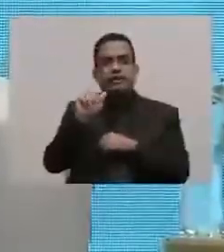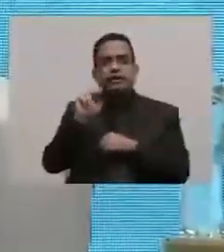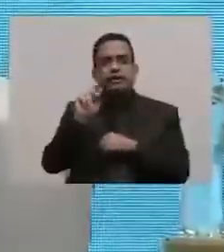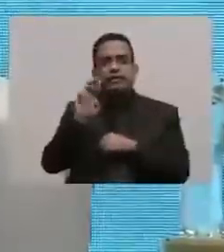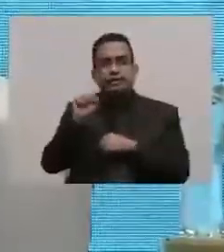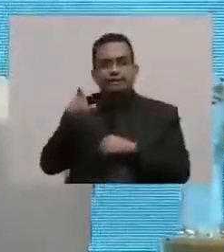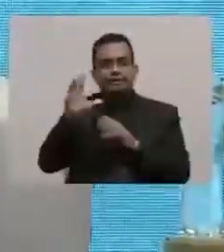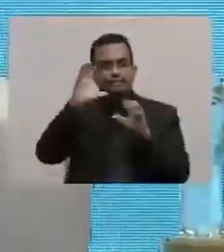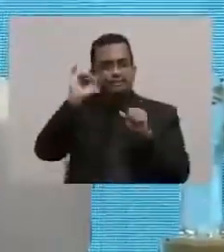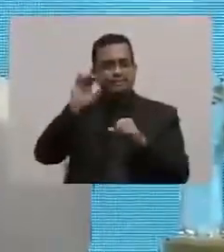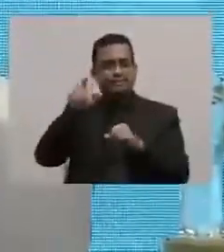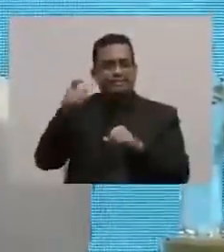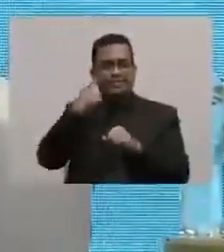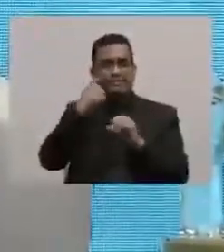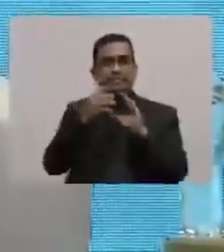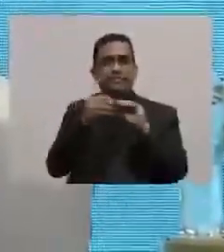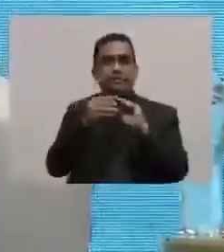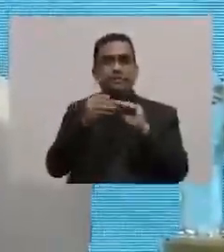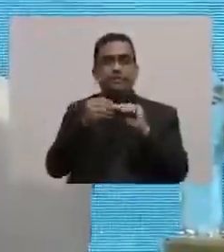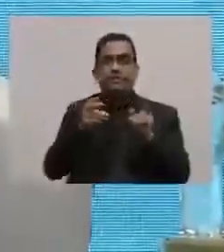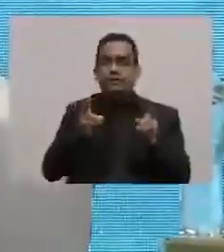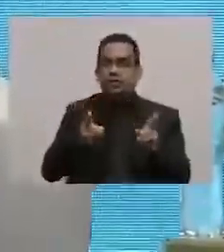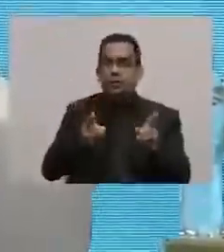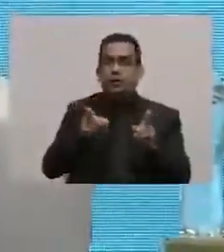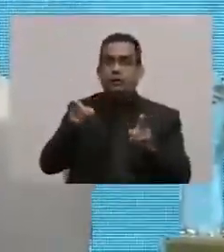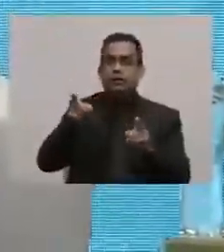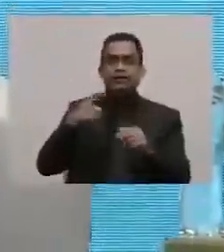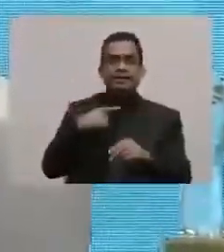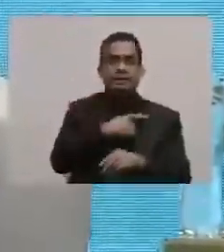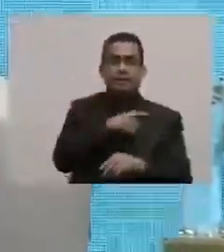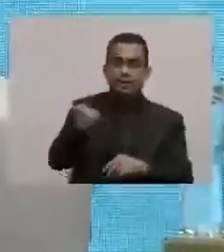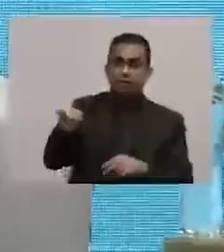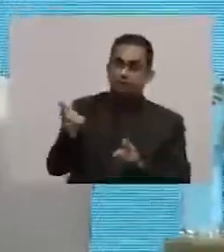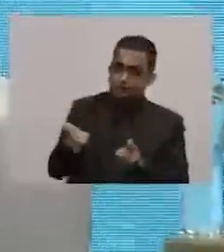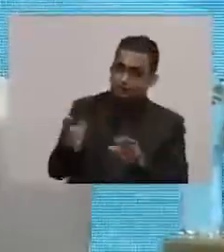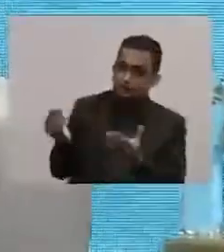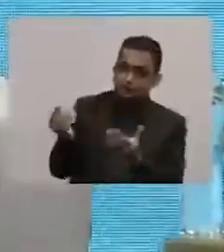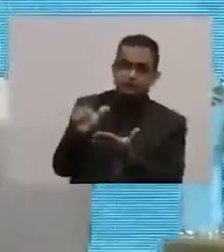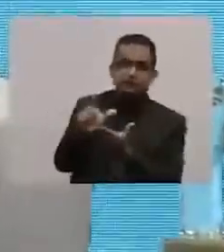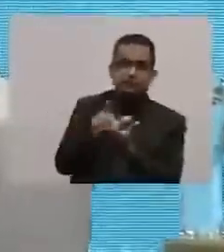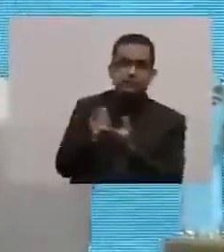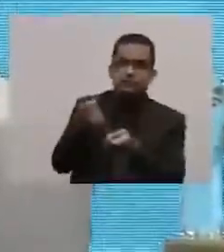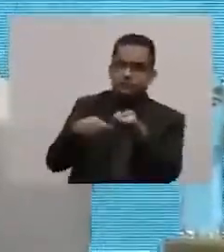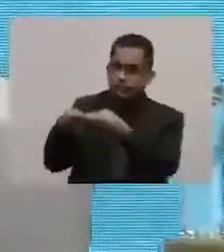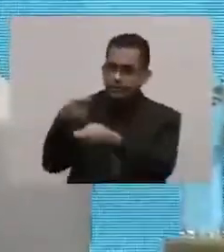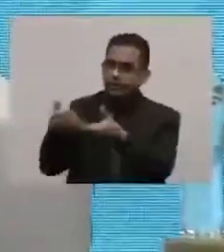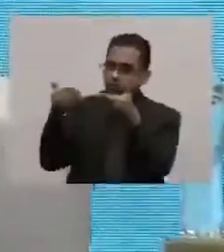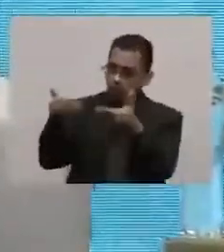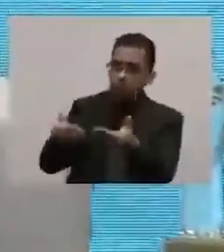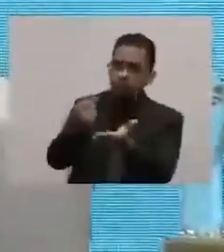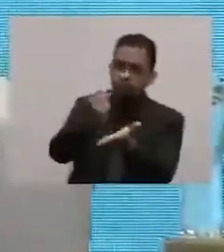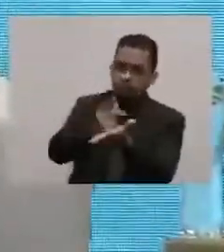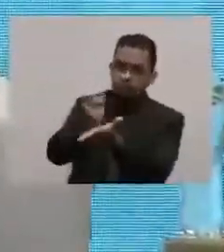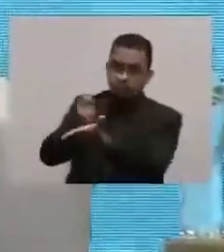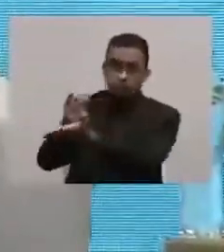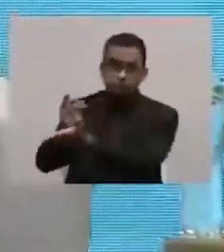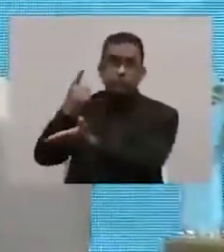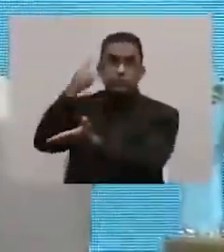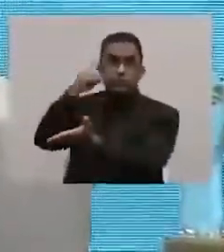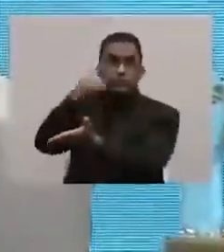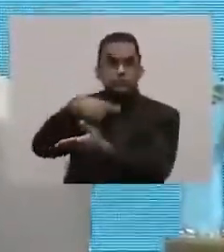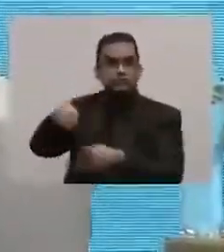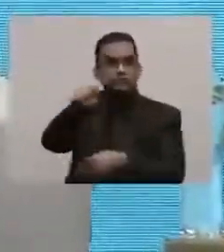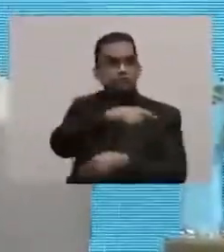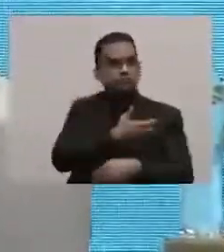Jaques Liranzo, señaló que urge que el Congreso Nacional se aboque a reforma de las leyes electorales para adoptar el clima de la libertad